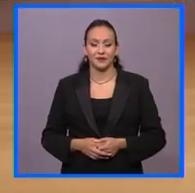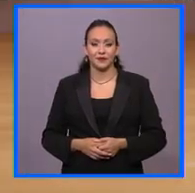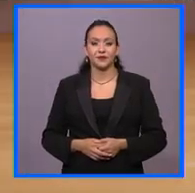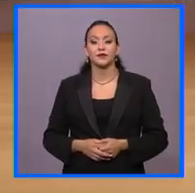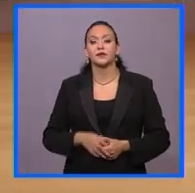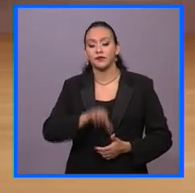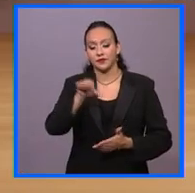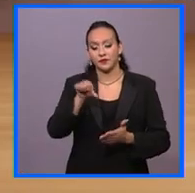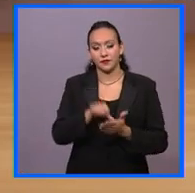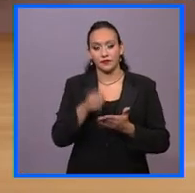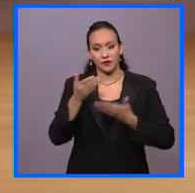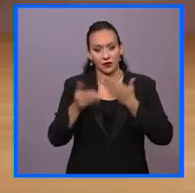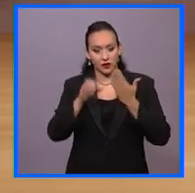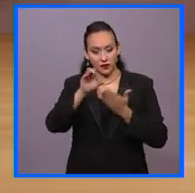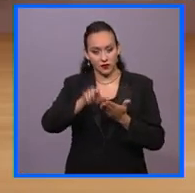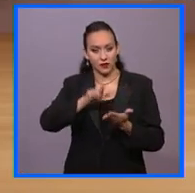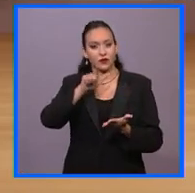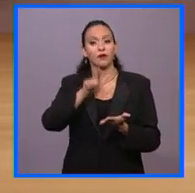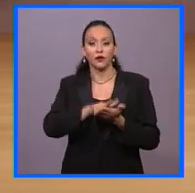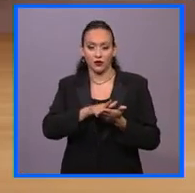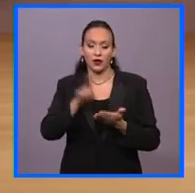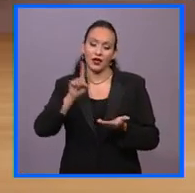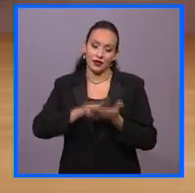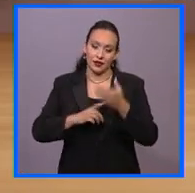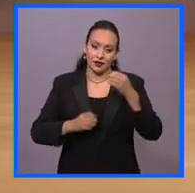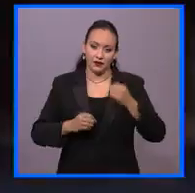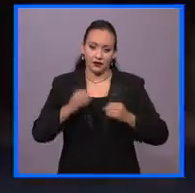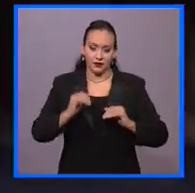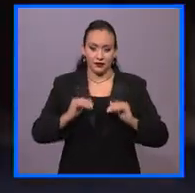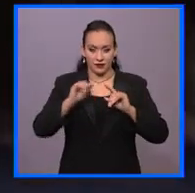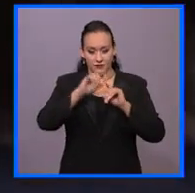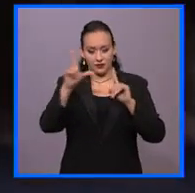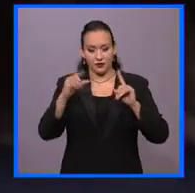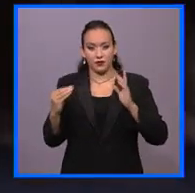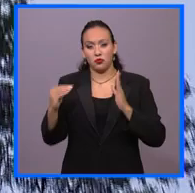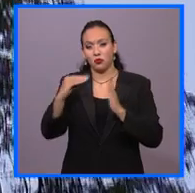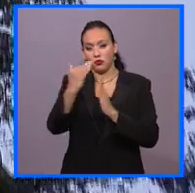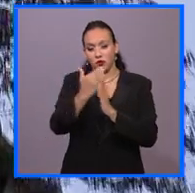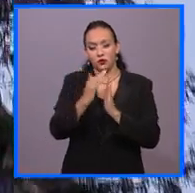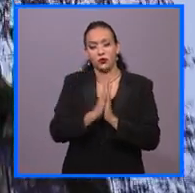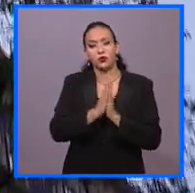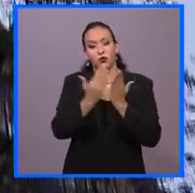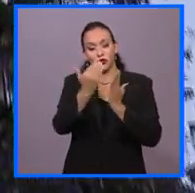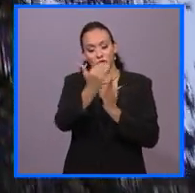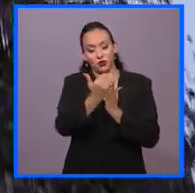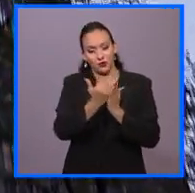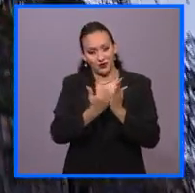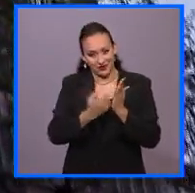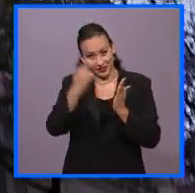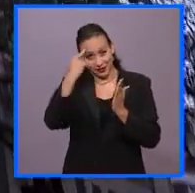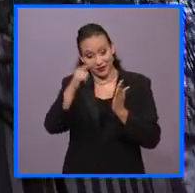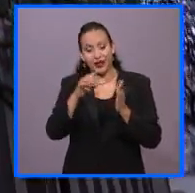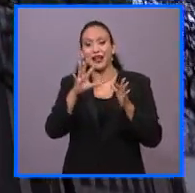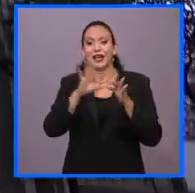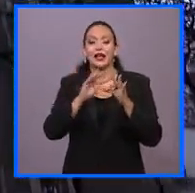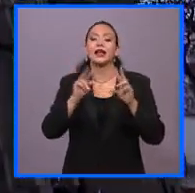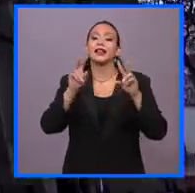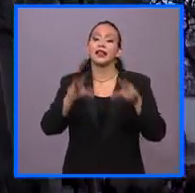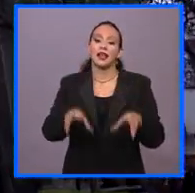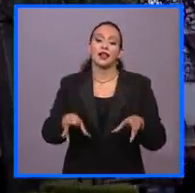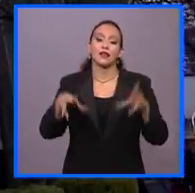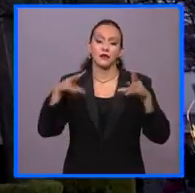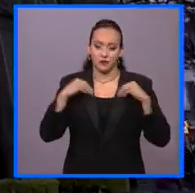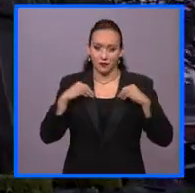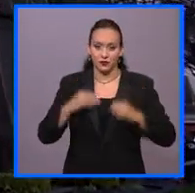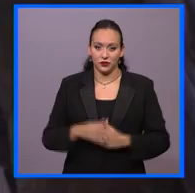Y el Centro de Estudios Constitucionales de la Suprema Corte puso a disposición el cuaderno de jurisprudencia sobre adopción que reúne